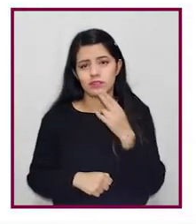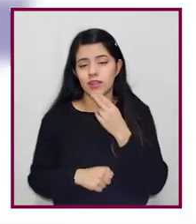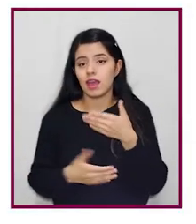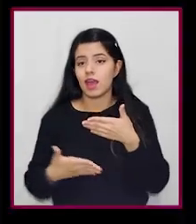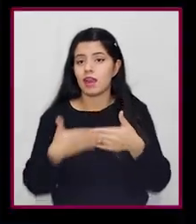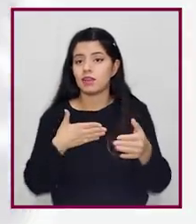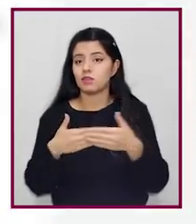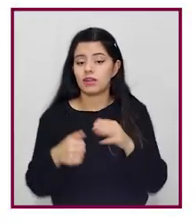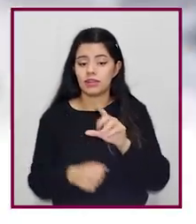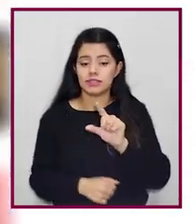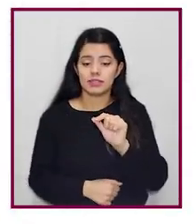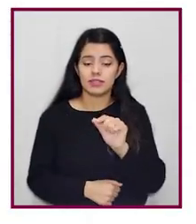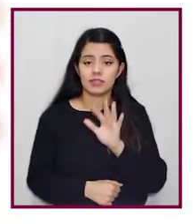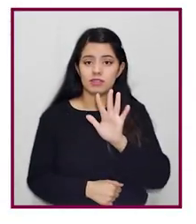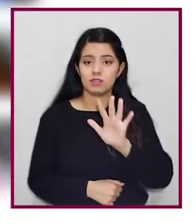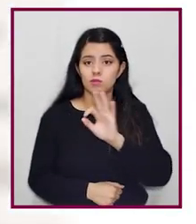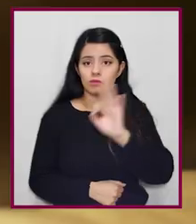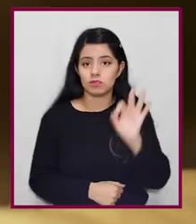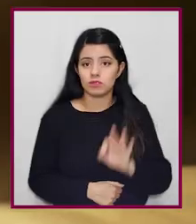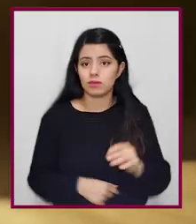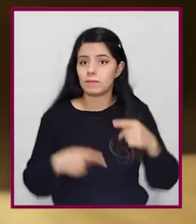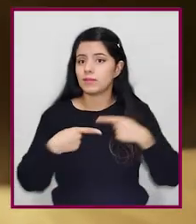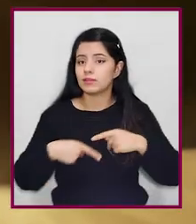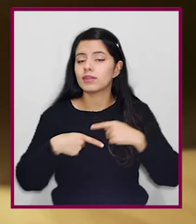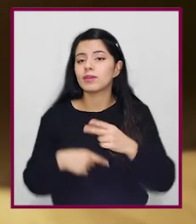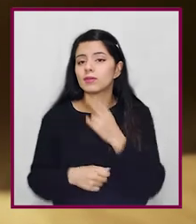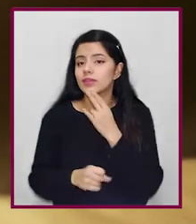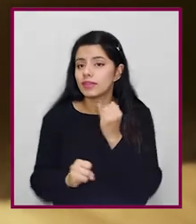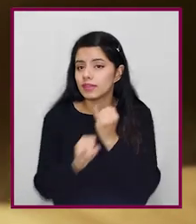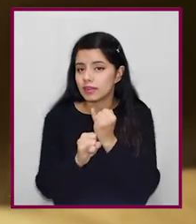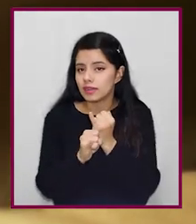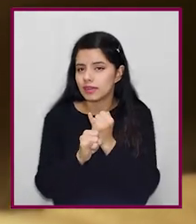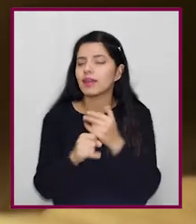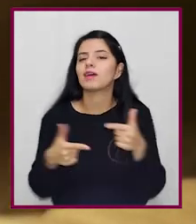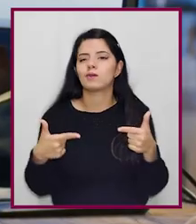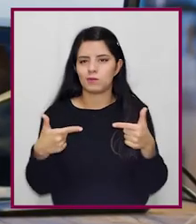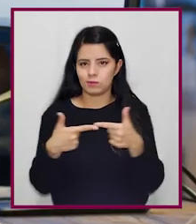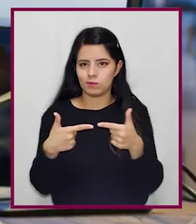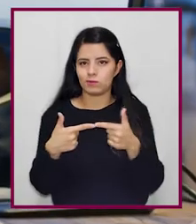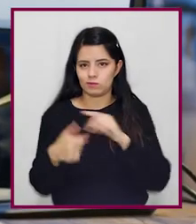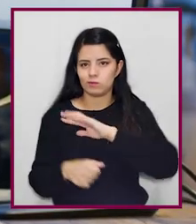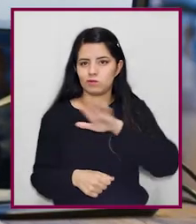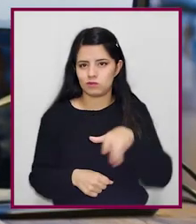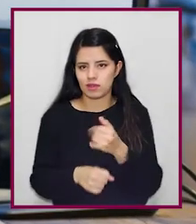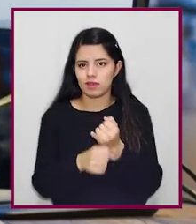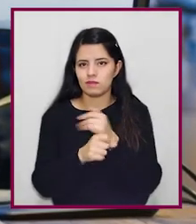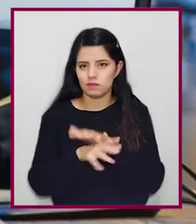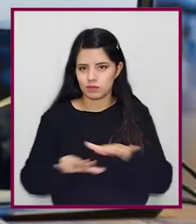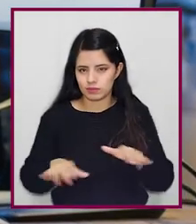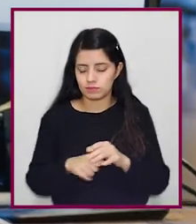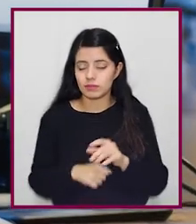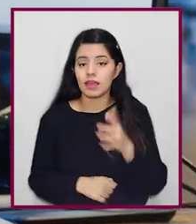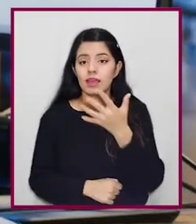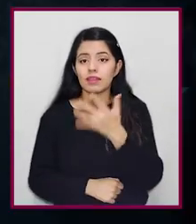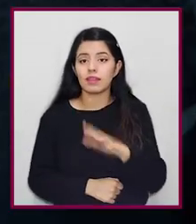Actualmente, 75% de los internautas lo utilizan para buscar información. El 10% prefieren el